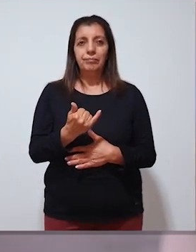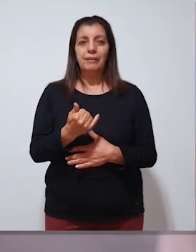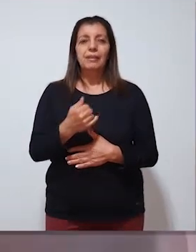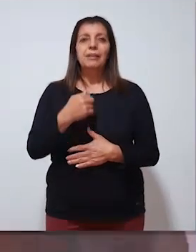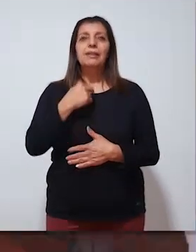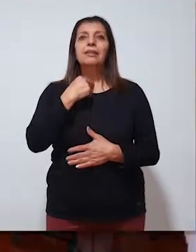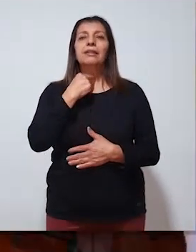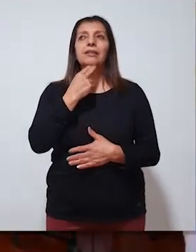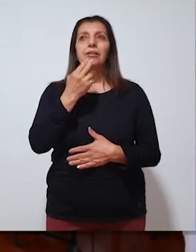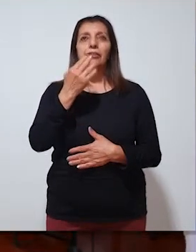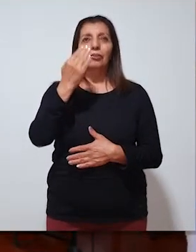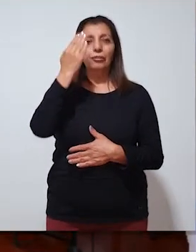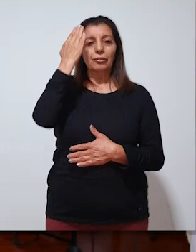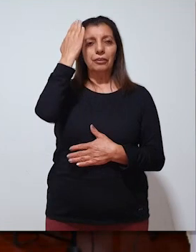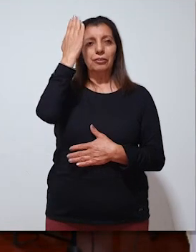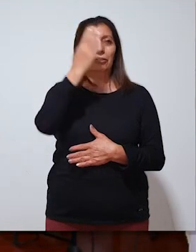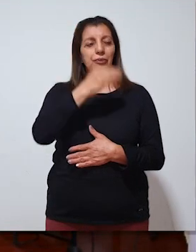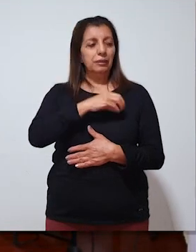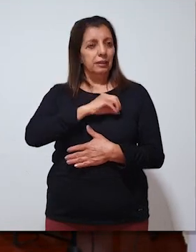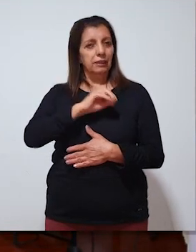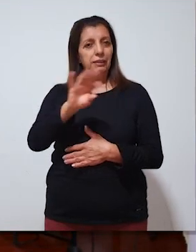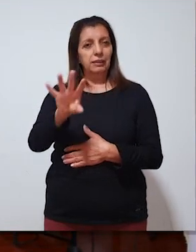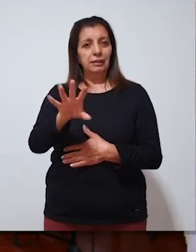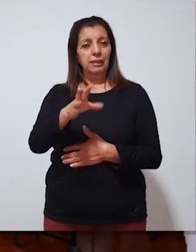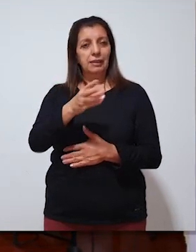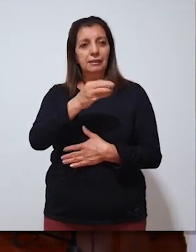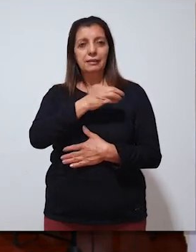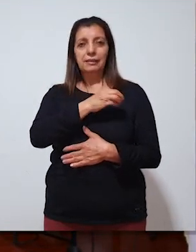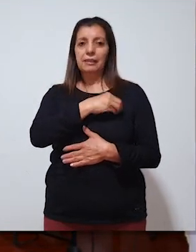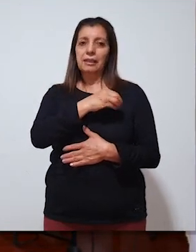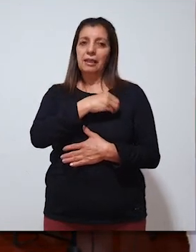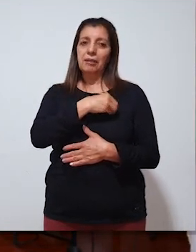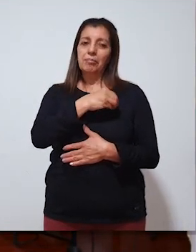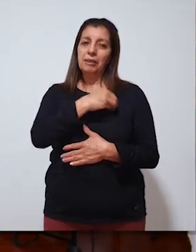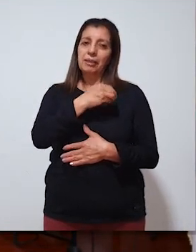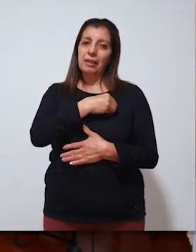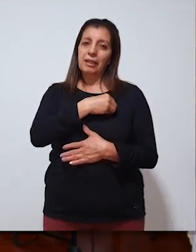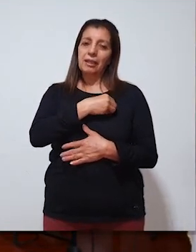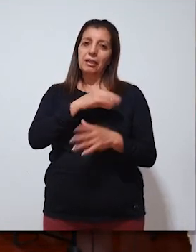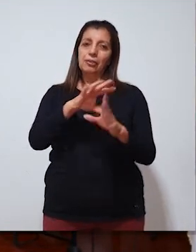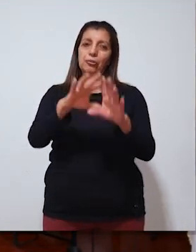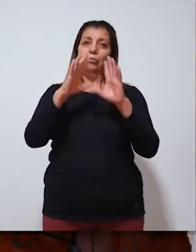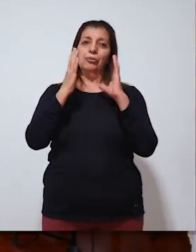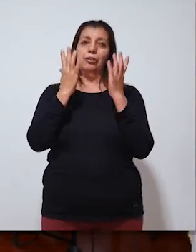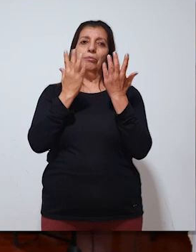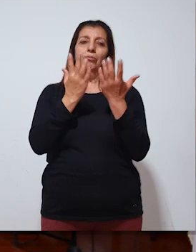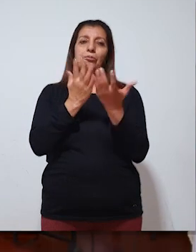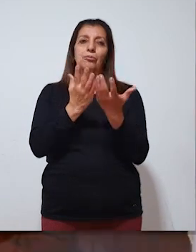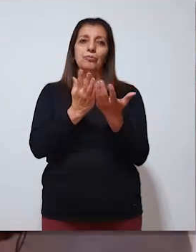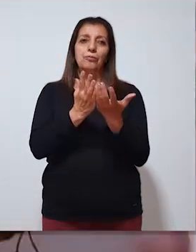nosotros. Cordero de Dios que quitas el pecado